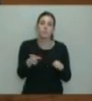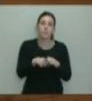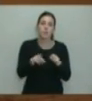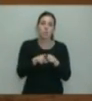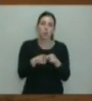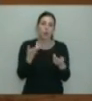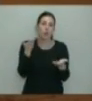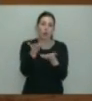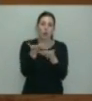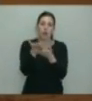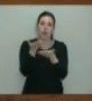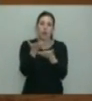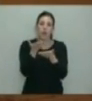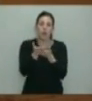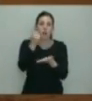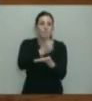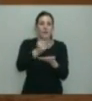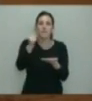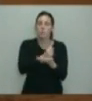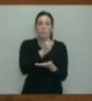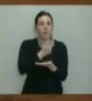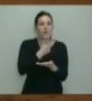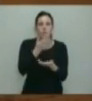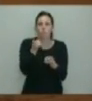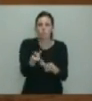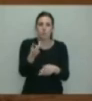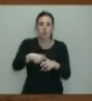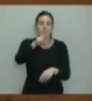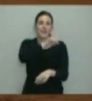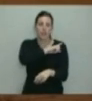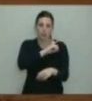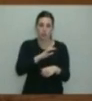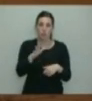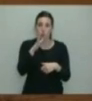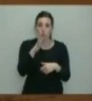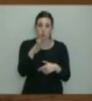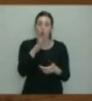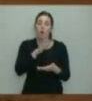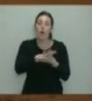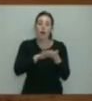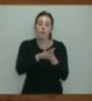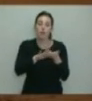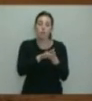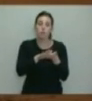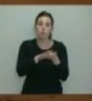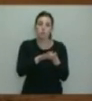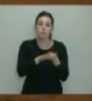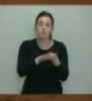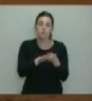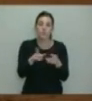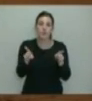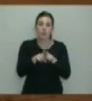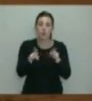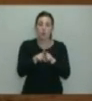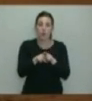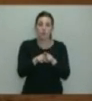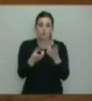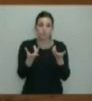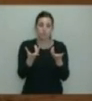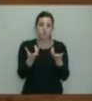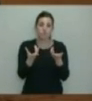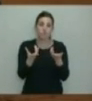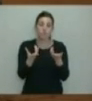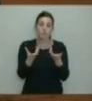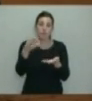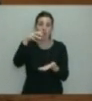exceso de demanda de matriculación en determinado colegio. Por lo tanto, de lo que estamos hablando es de eso, de cómo repartir un bien escaso.